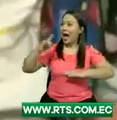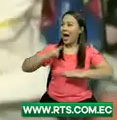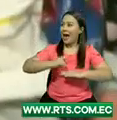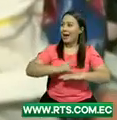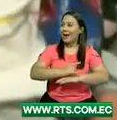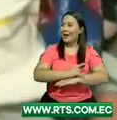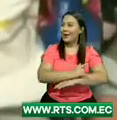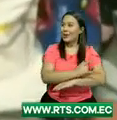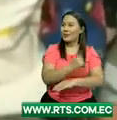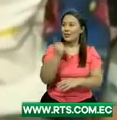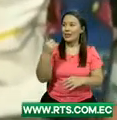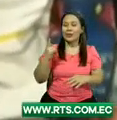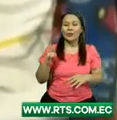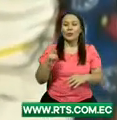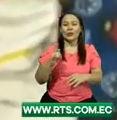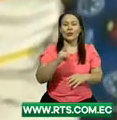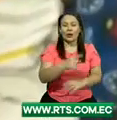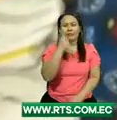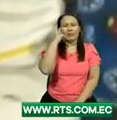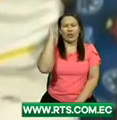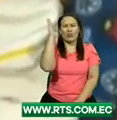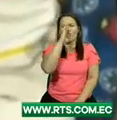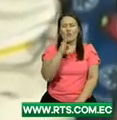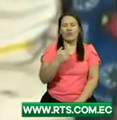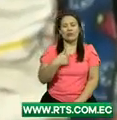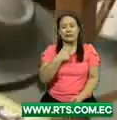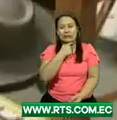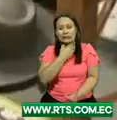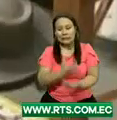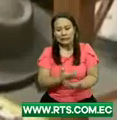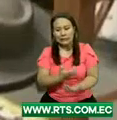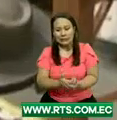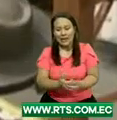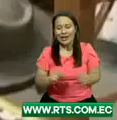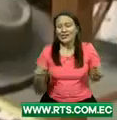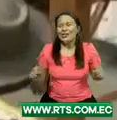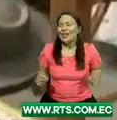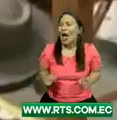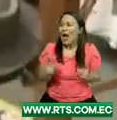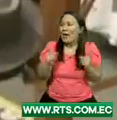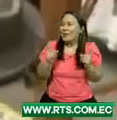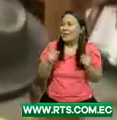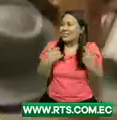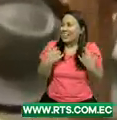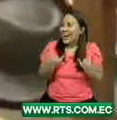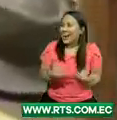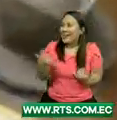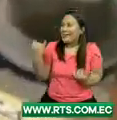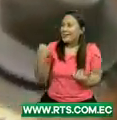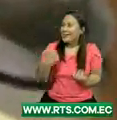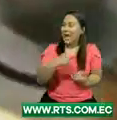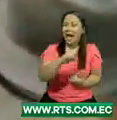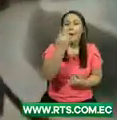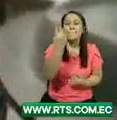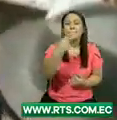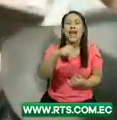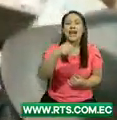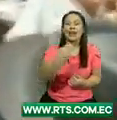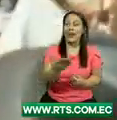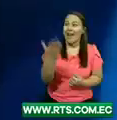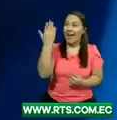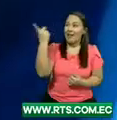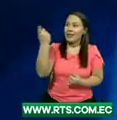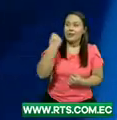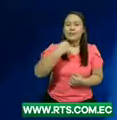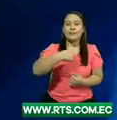viajar en avión parecía algo muy lejano para ellos y menos el destino fuera méxico el miércoles pasado salieron de viaje